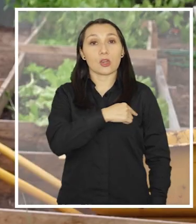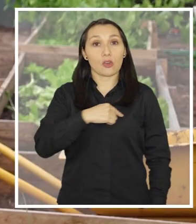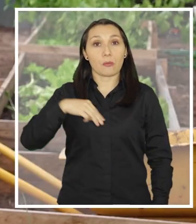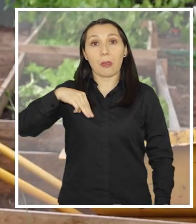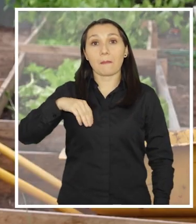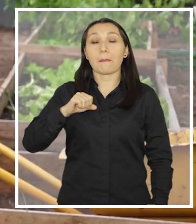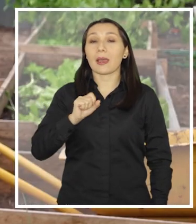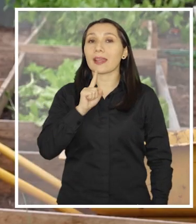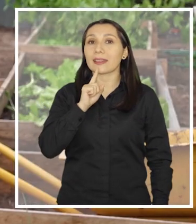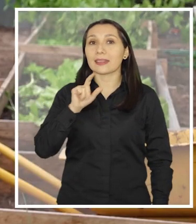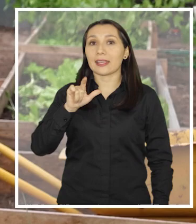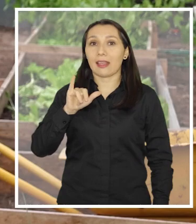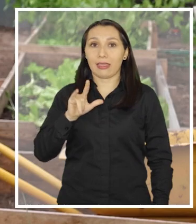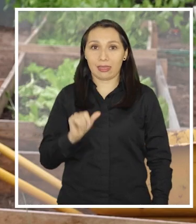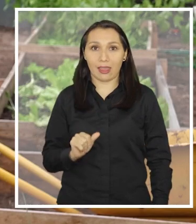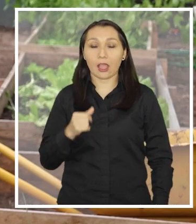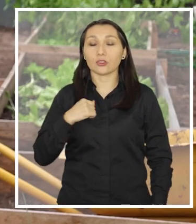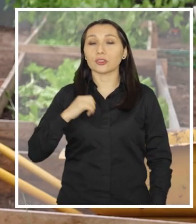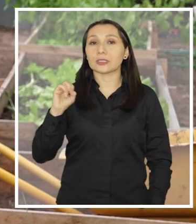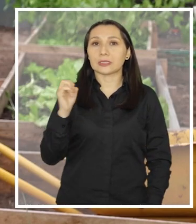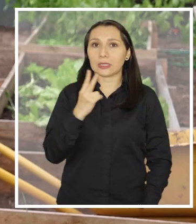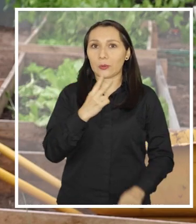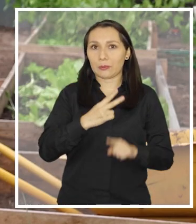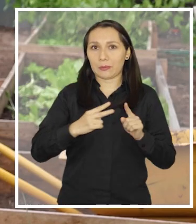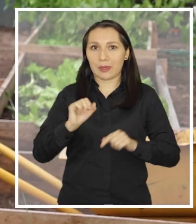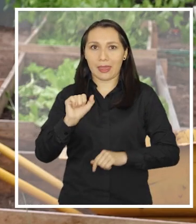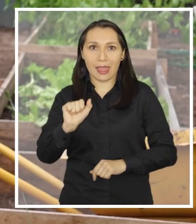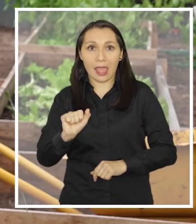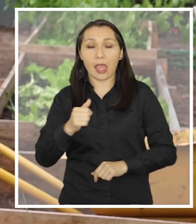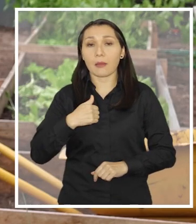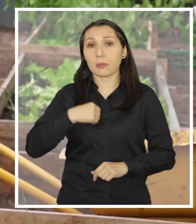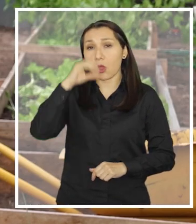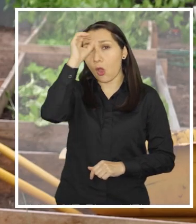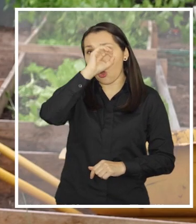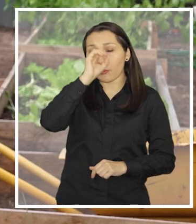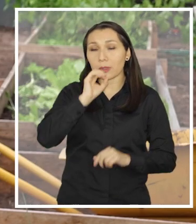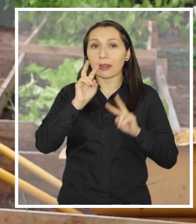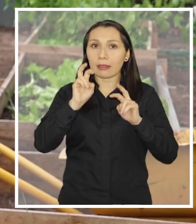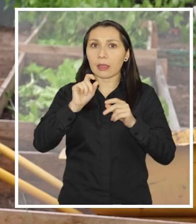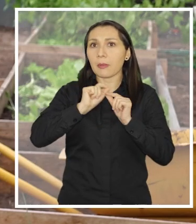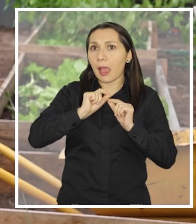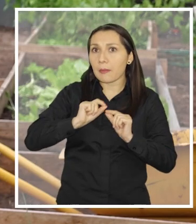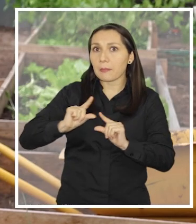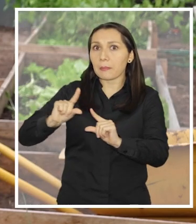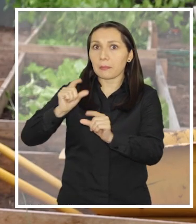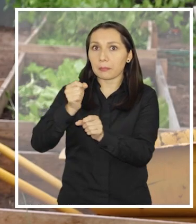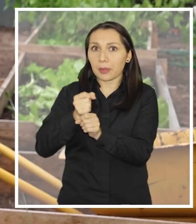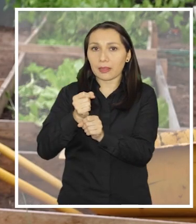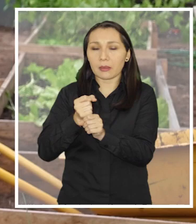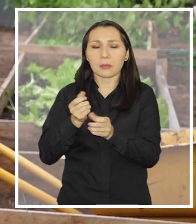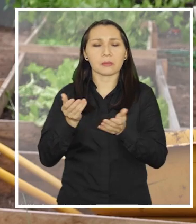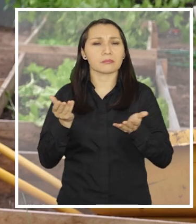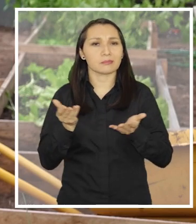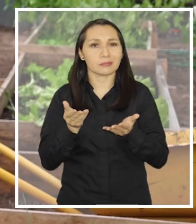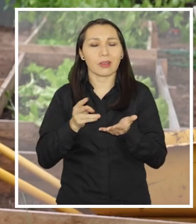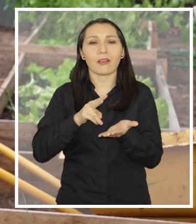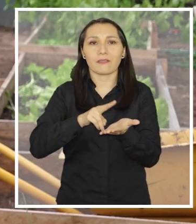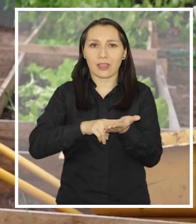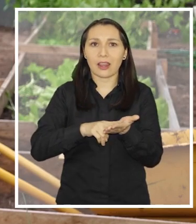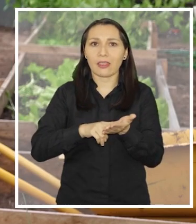Mi nombre es Matilda Padilla, soy del segundo A y mi opinión acerca de emprendimiento es